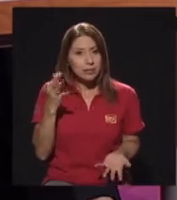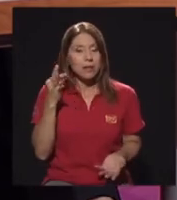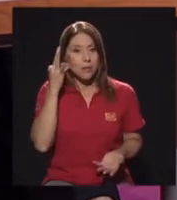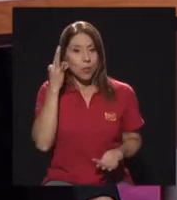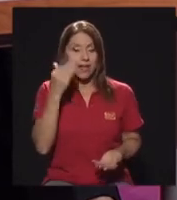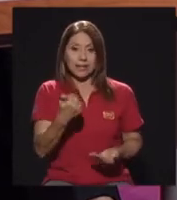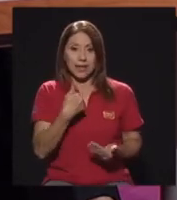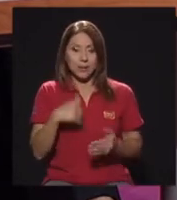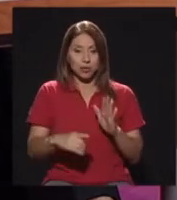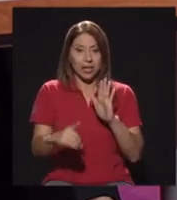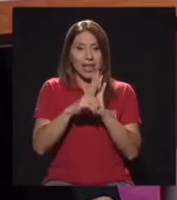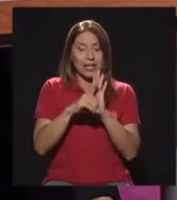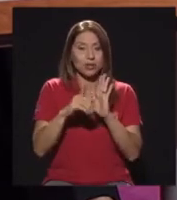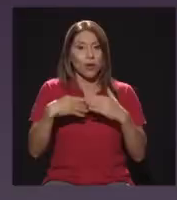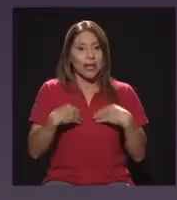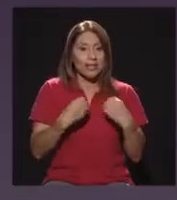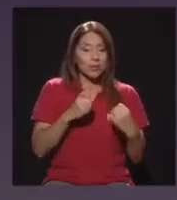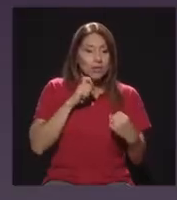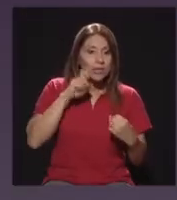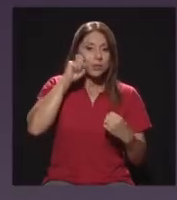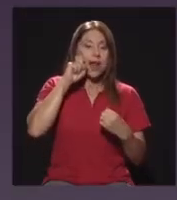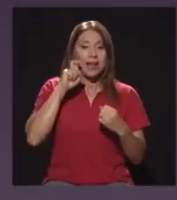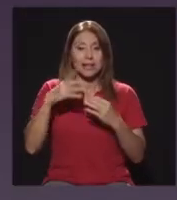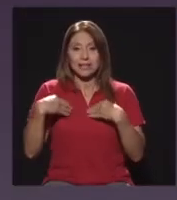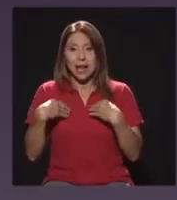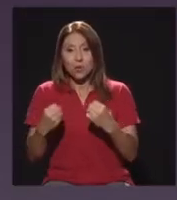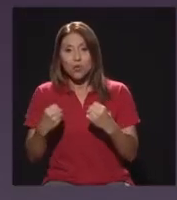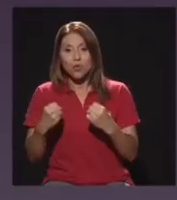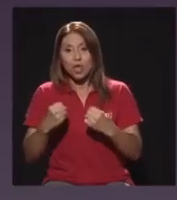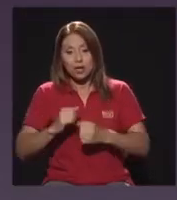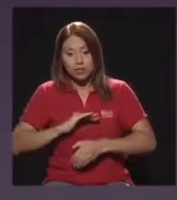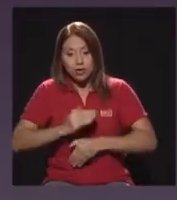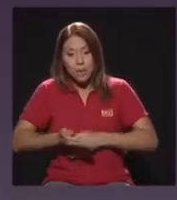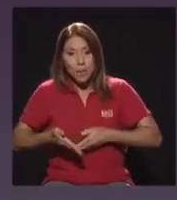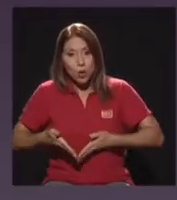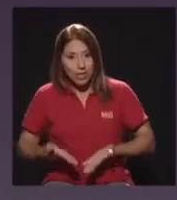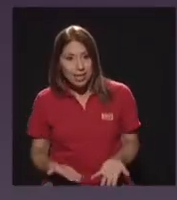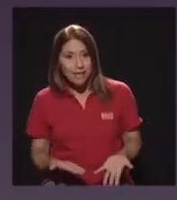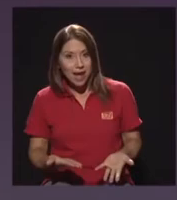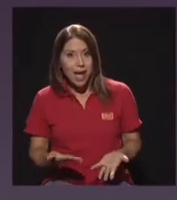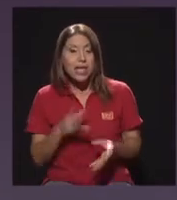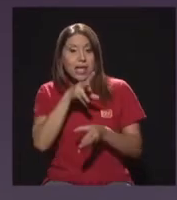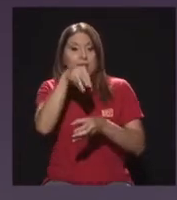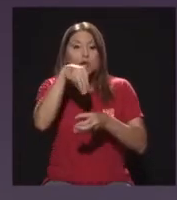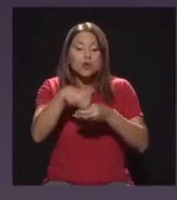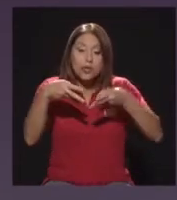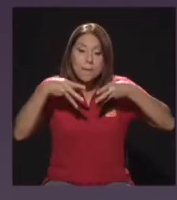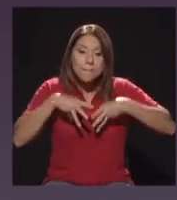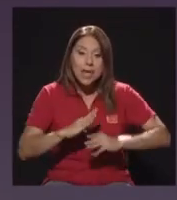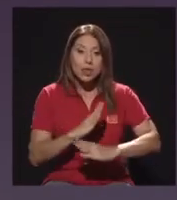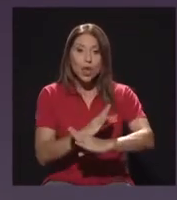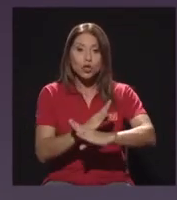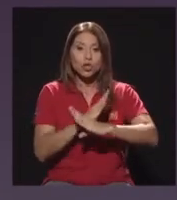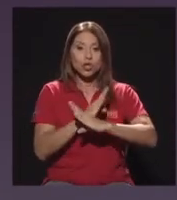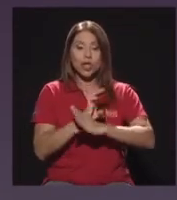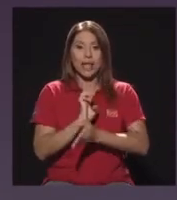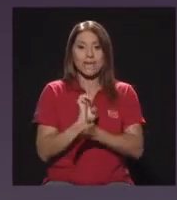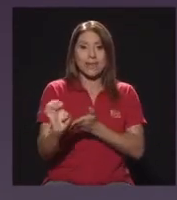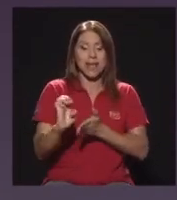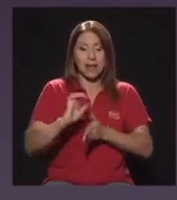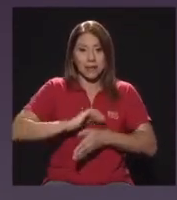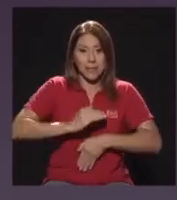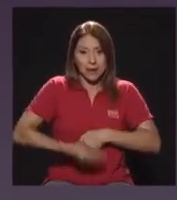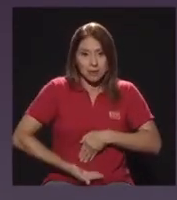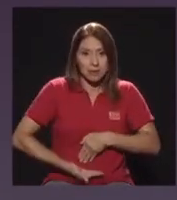derecho a la salud sexual la salud reproductiva que incluye métodos anticonceptivos y diversos que pasan claro